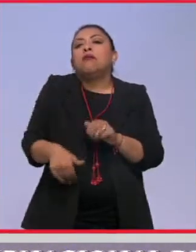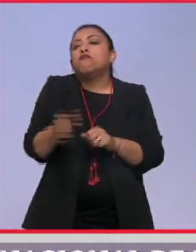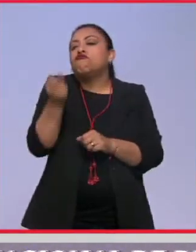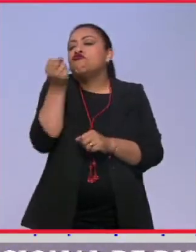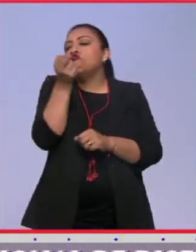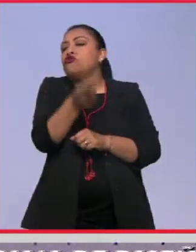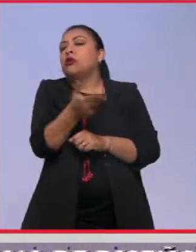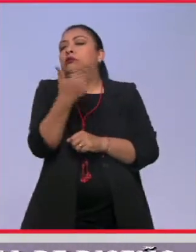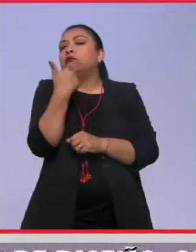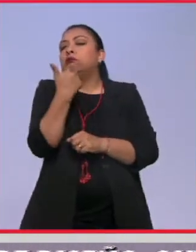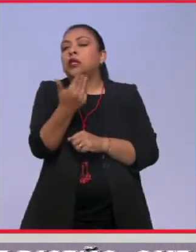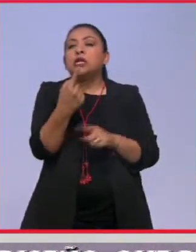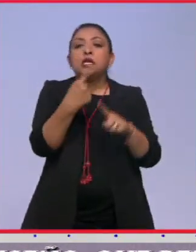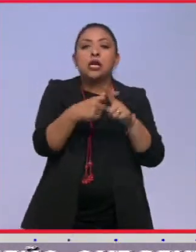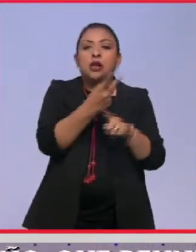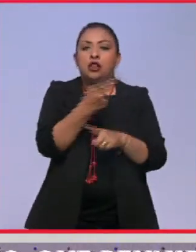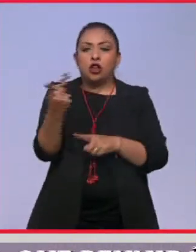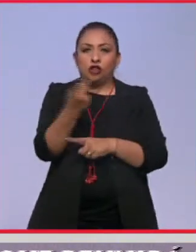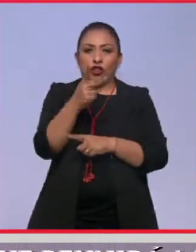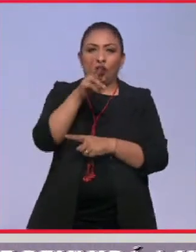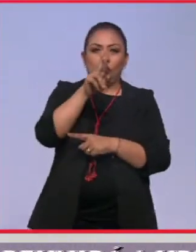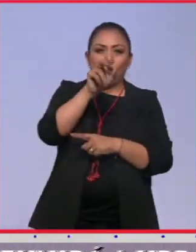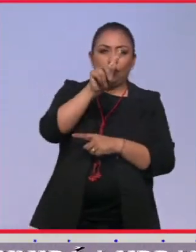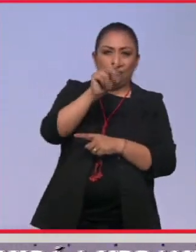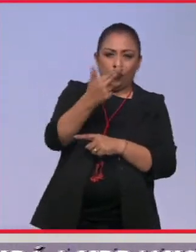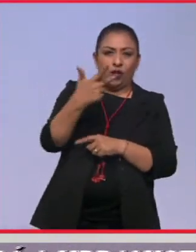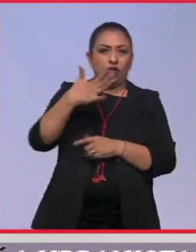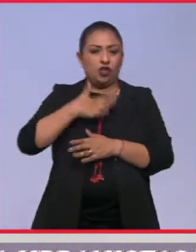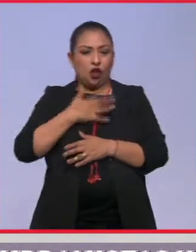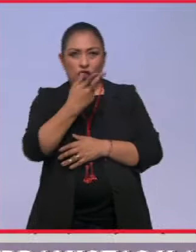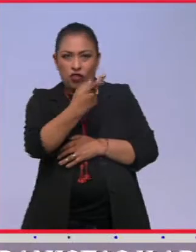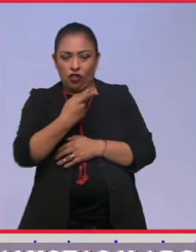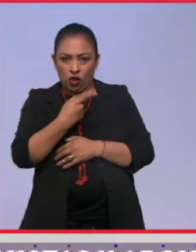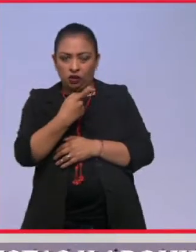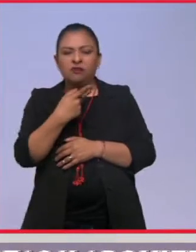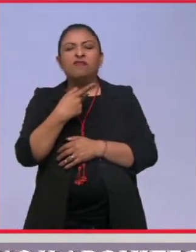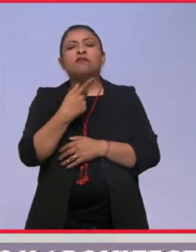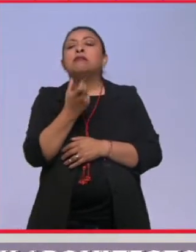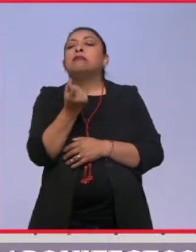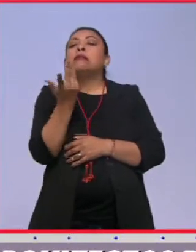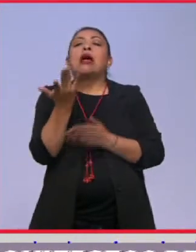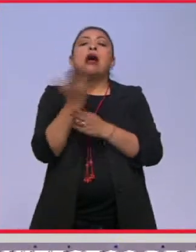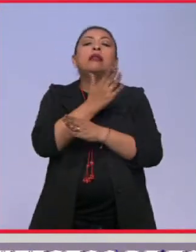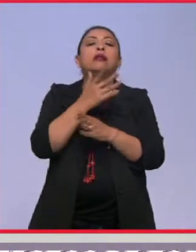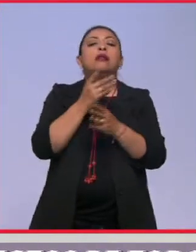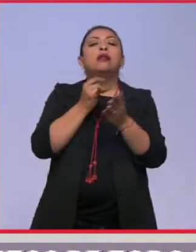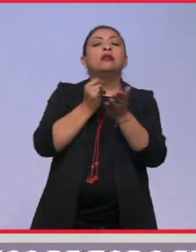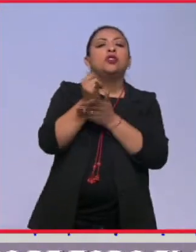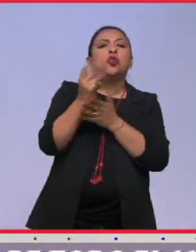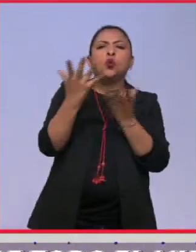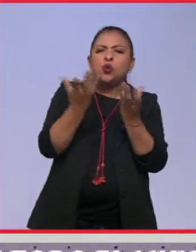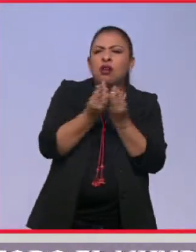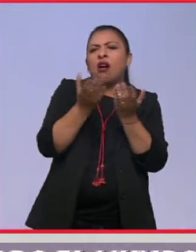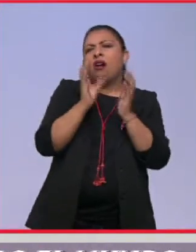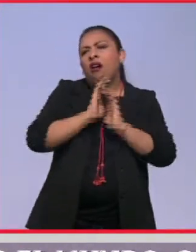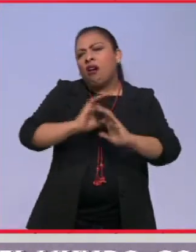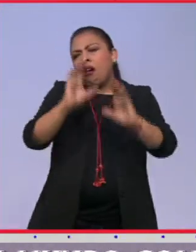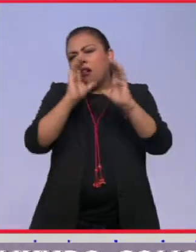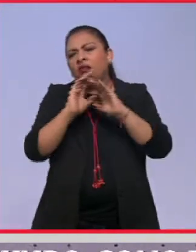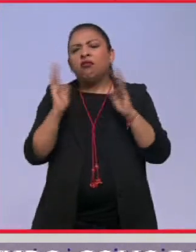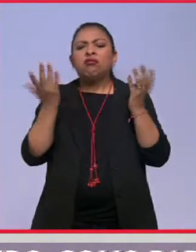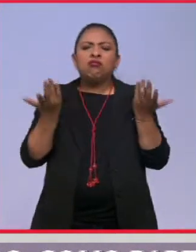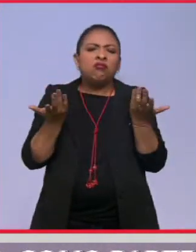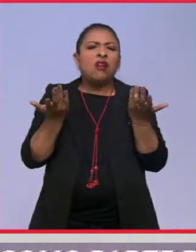fortuito entre Ruth y yo, que alguna vez decidimos juntarnos para hacer algunas canciones sin